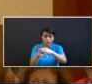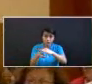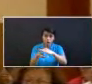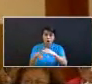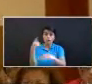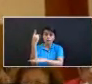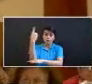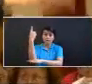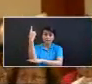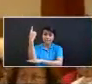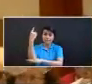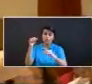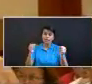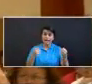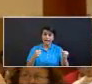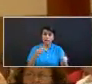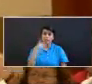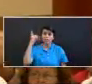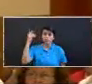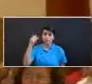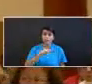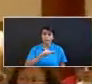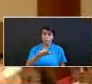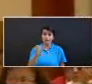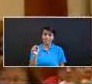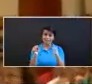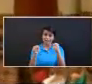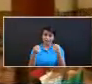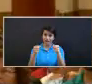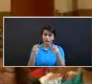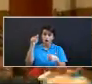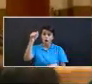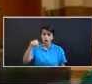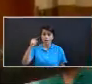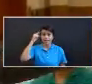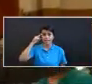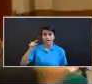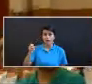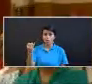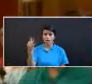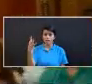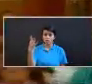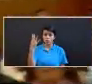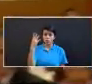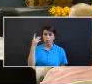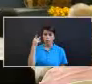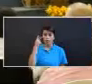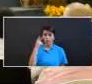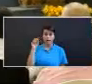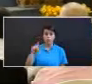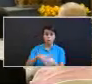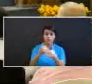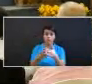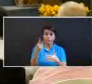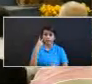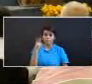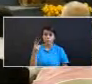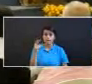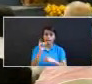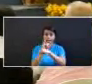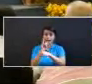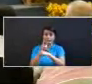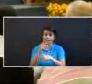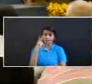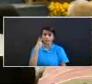yo haga lo que Dios me mandó a hacer. Hoy en día, cuando vemos en la iglesia y llega el tiempo